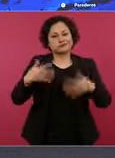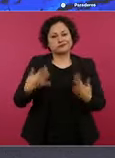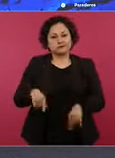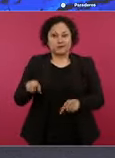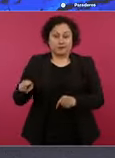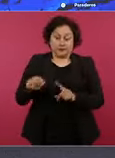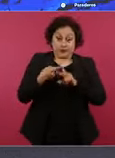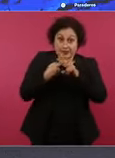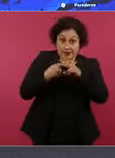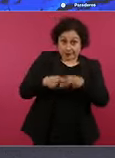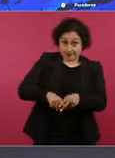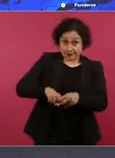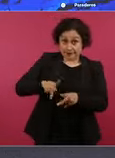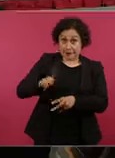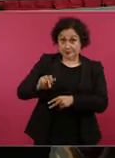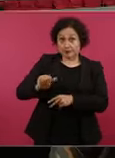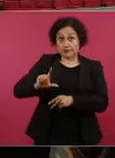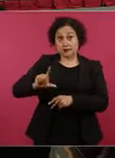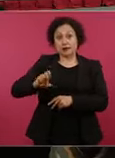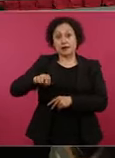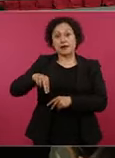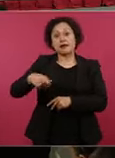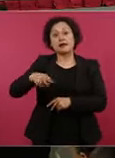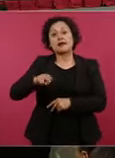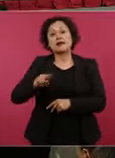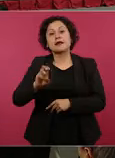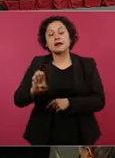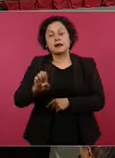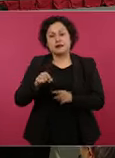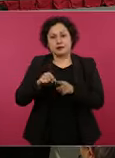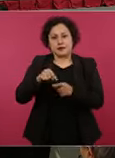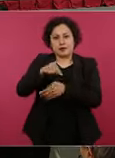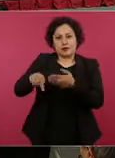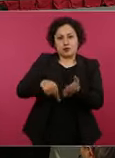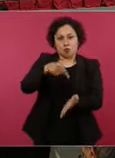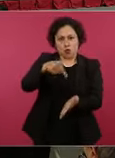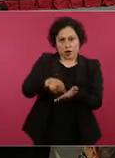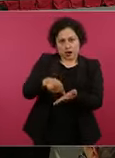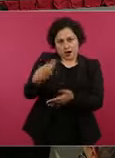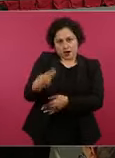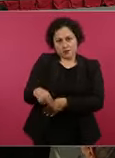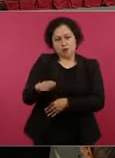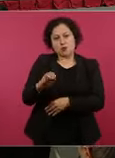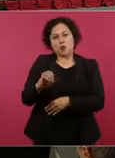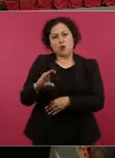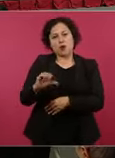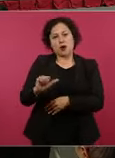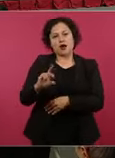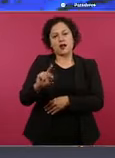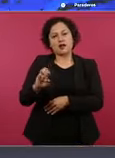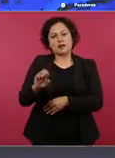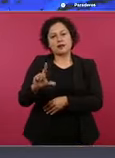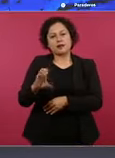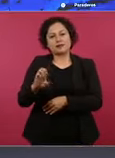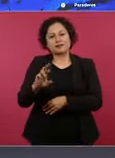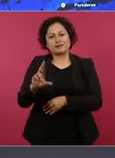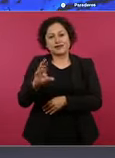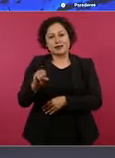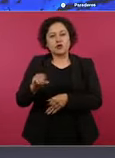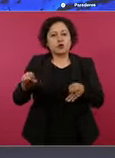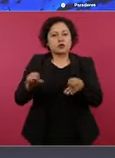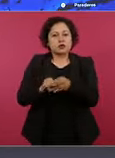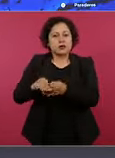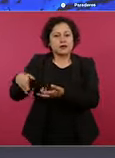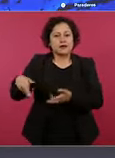aquí está Boca del Cerro, aquí está el río Usumacinta, este río nace en